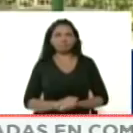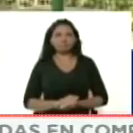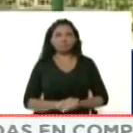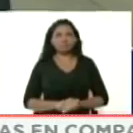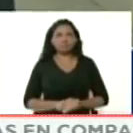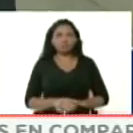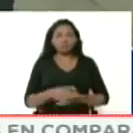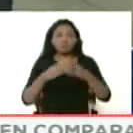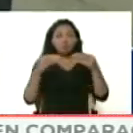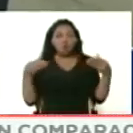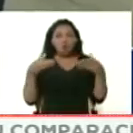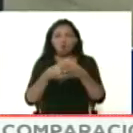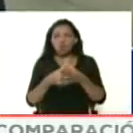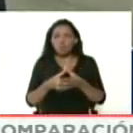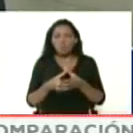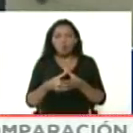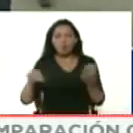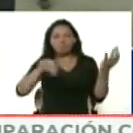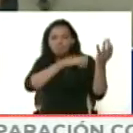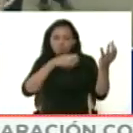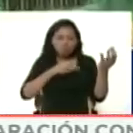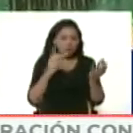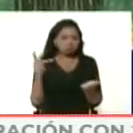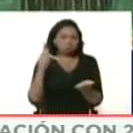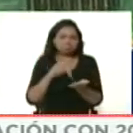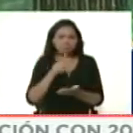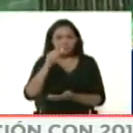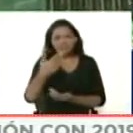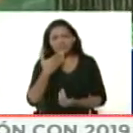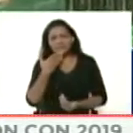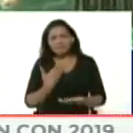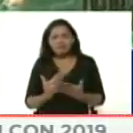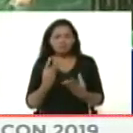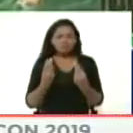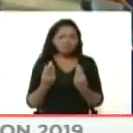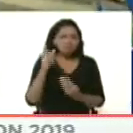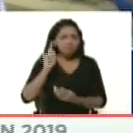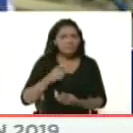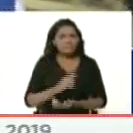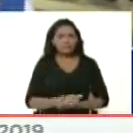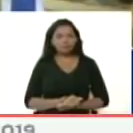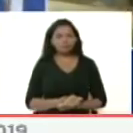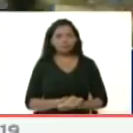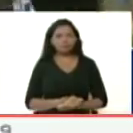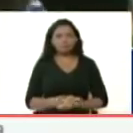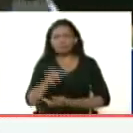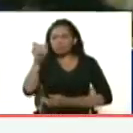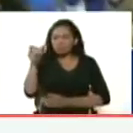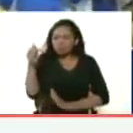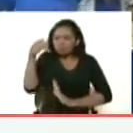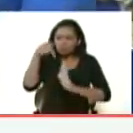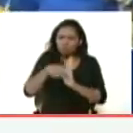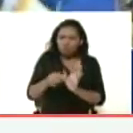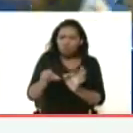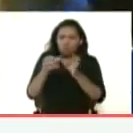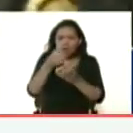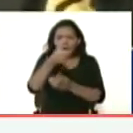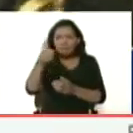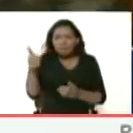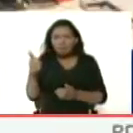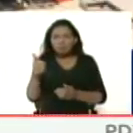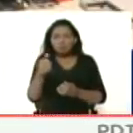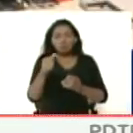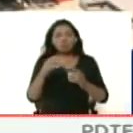show, ¿no? Y le agradezco profundamente a todos los